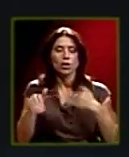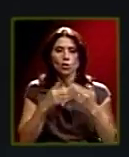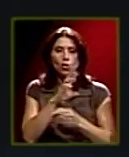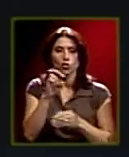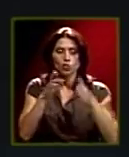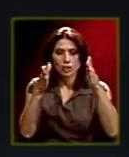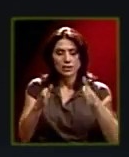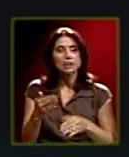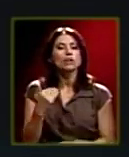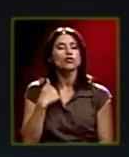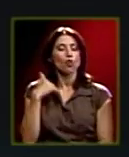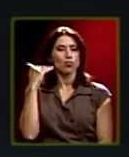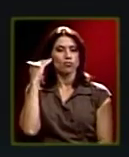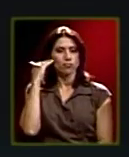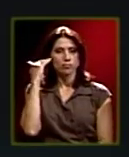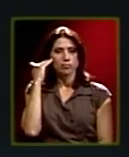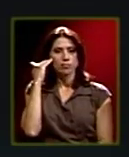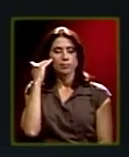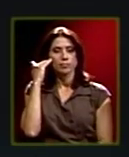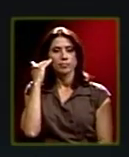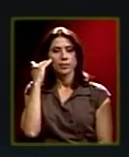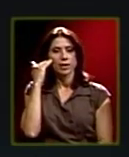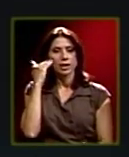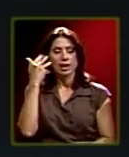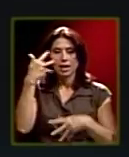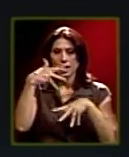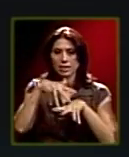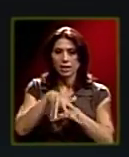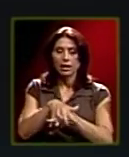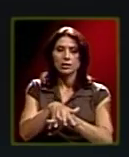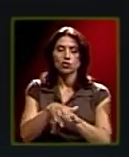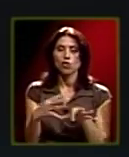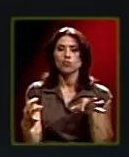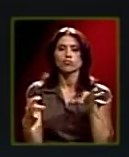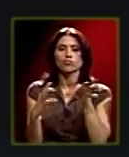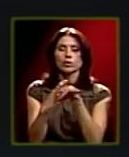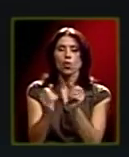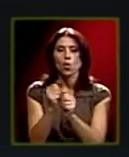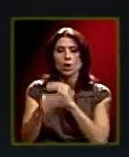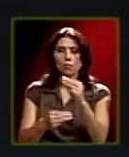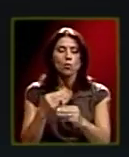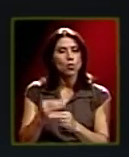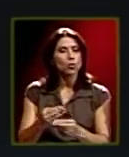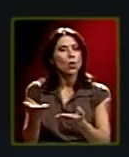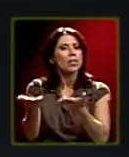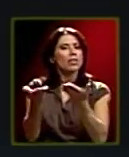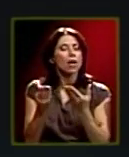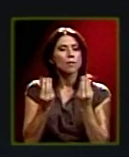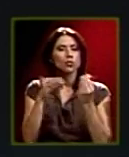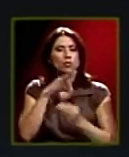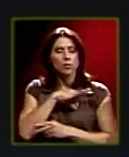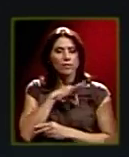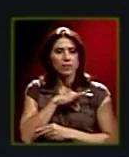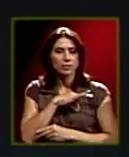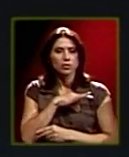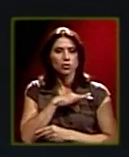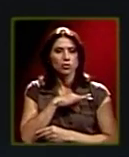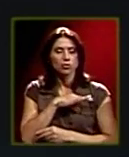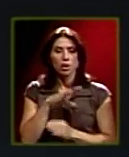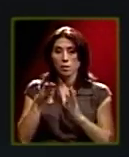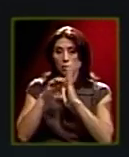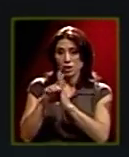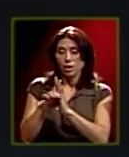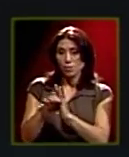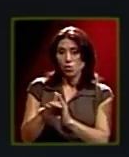estoy convencido que la integración con el mundo da enorme beneficio. De hecho, ya lo da, don Juan Rafael. A mí que me digan